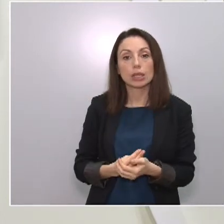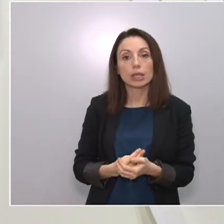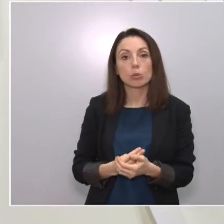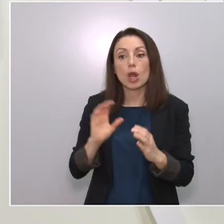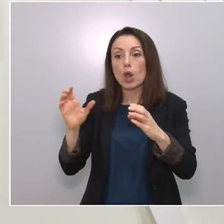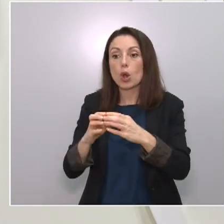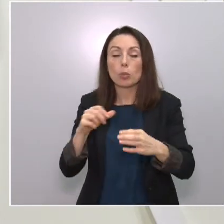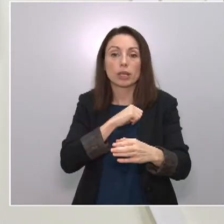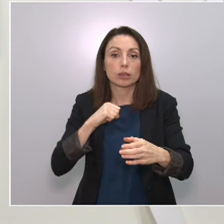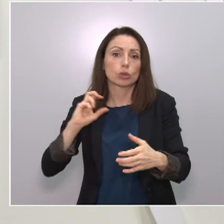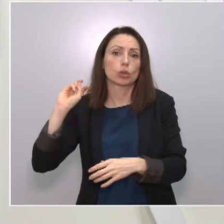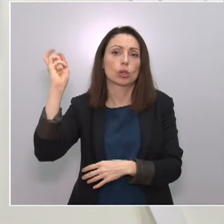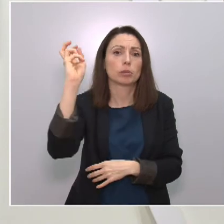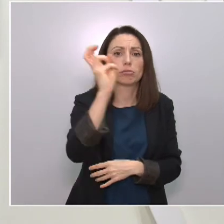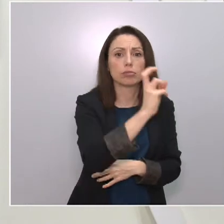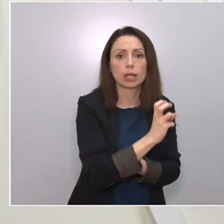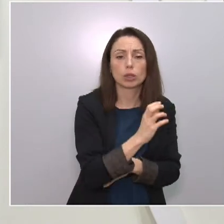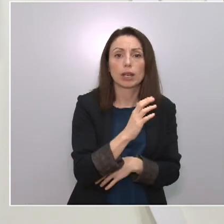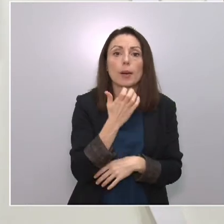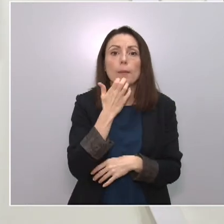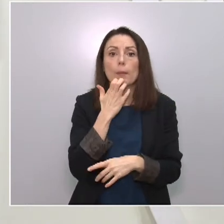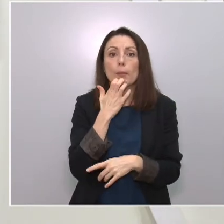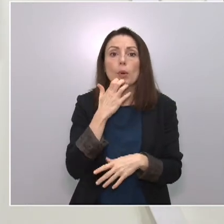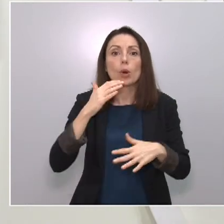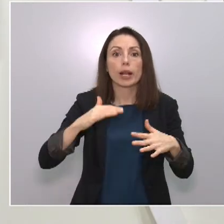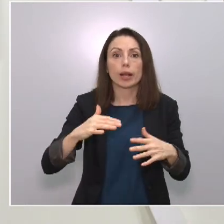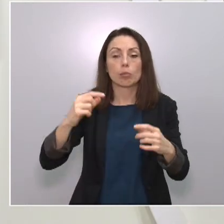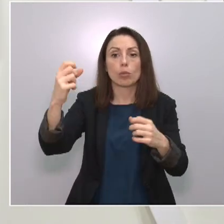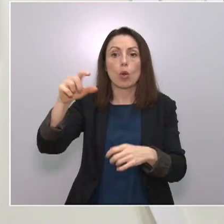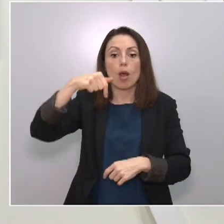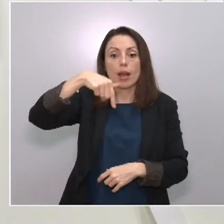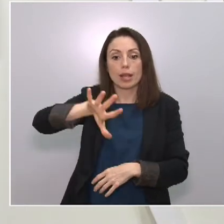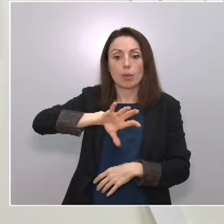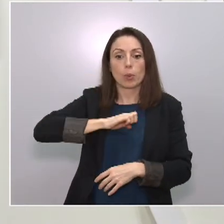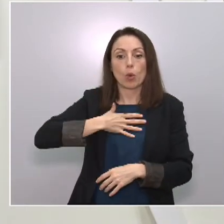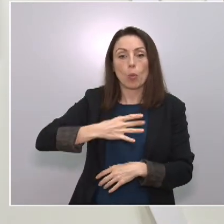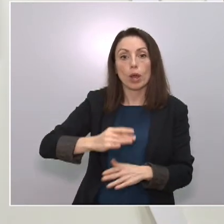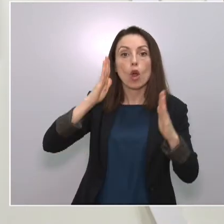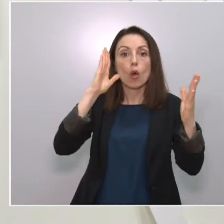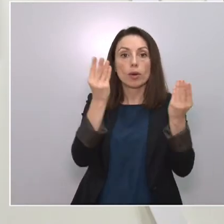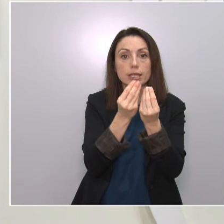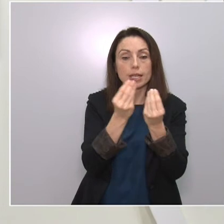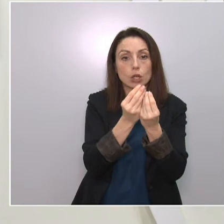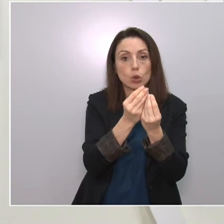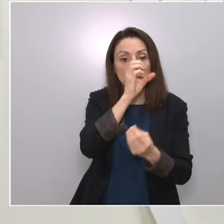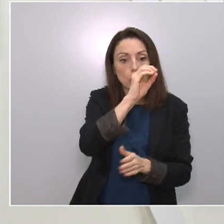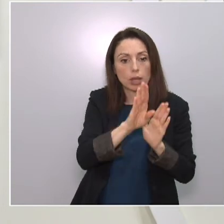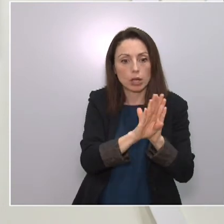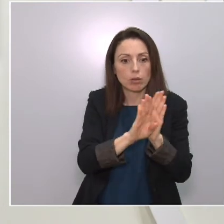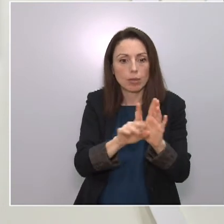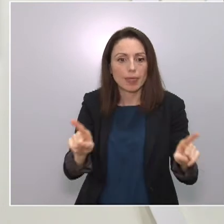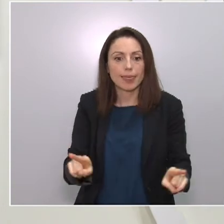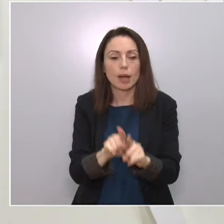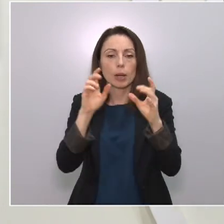de cualquier comunidad autónoma que estuviese en una situación de transmisión comunitaria o en una fase previa de desescalada a la nuestra, de cualquiera.